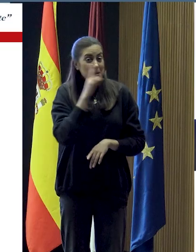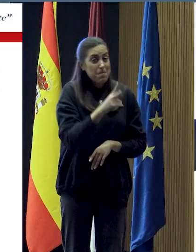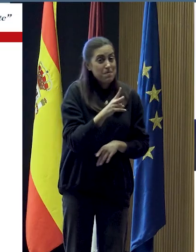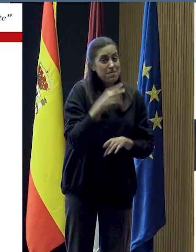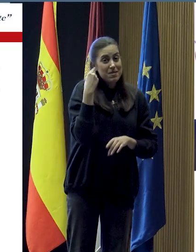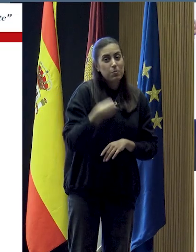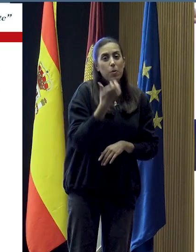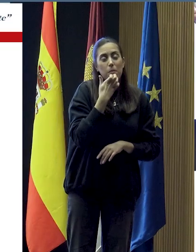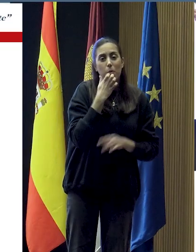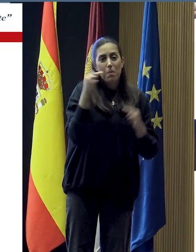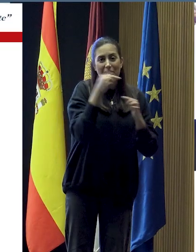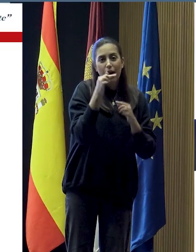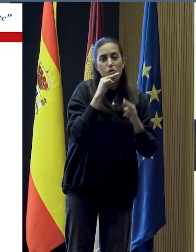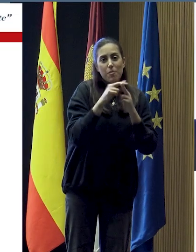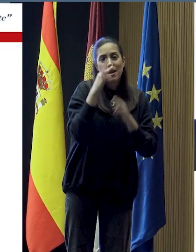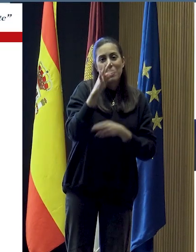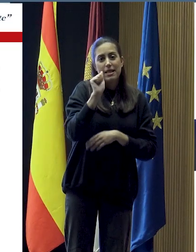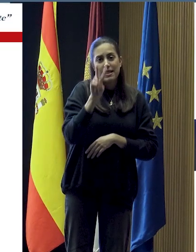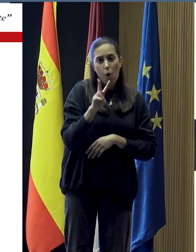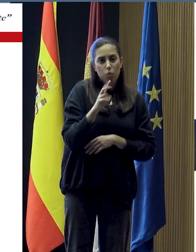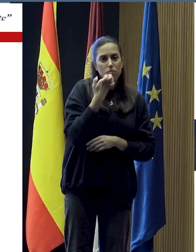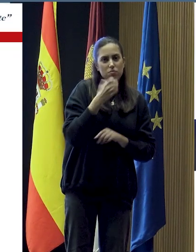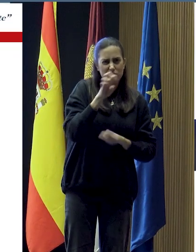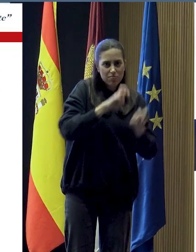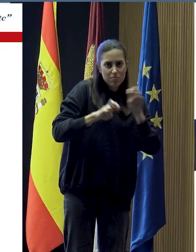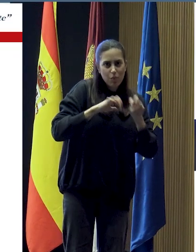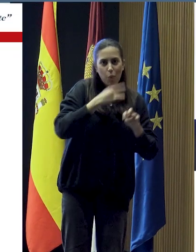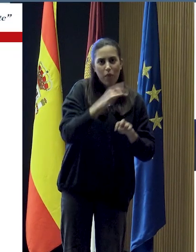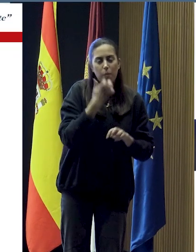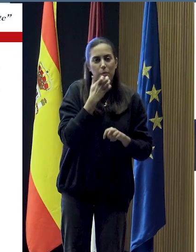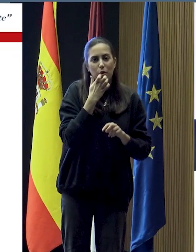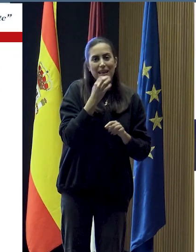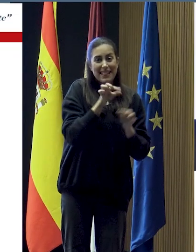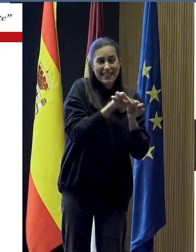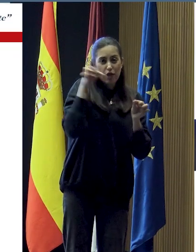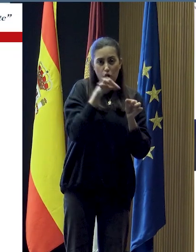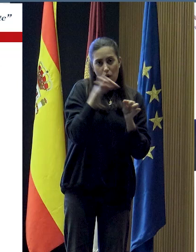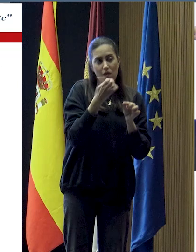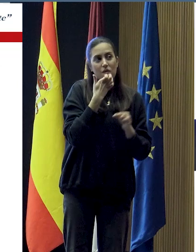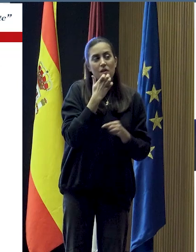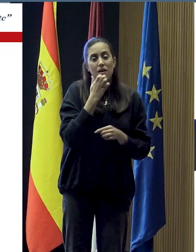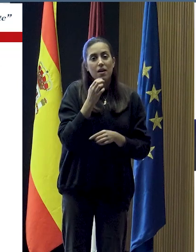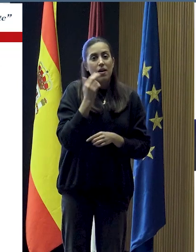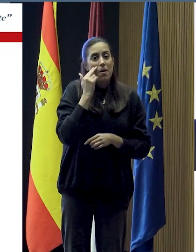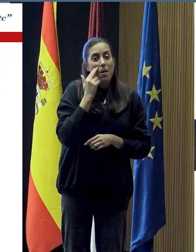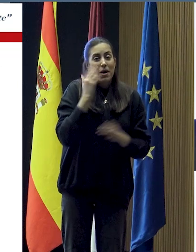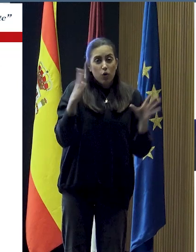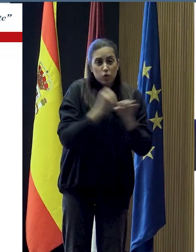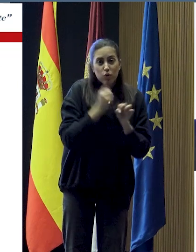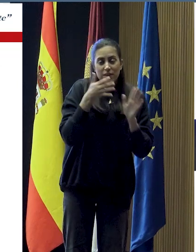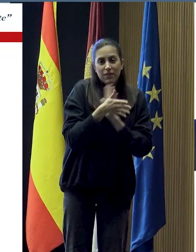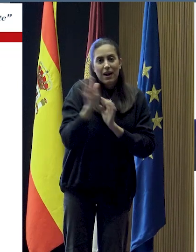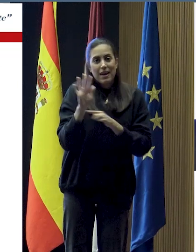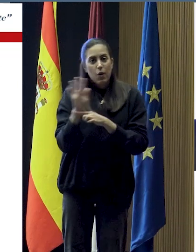tau. Nosotros en las secciones que tenemos podemos hacer una tinción y eso que veis marrón oscuro serían neuronas